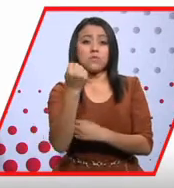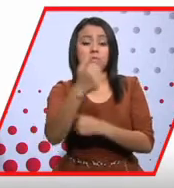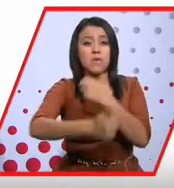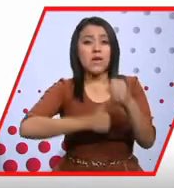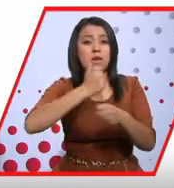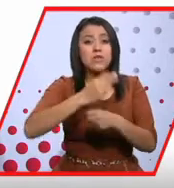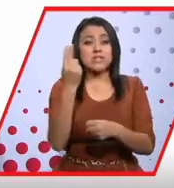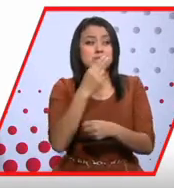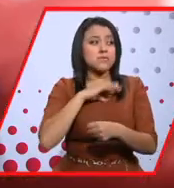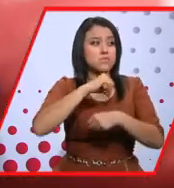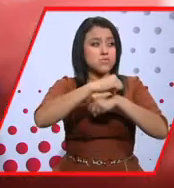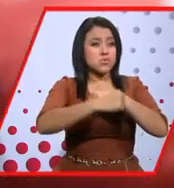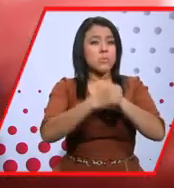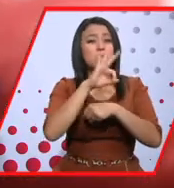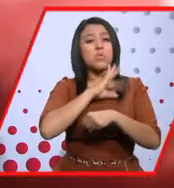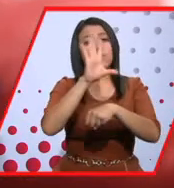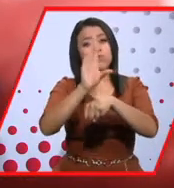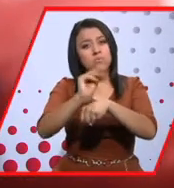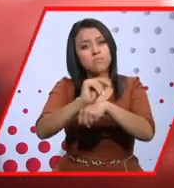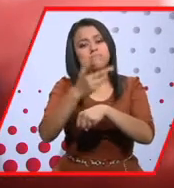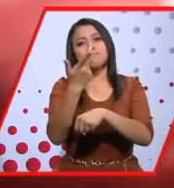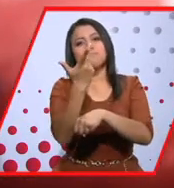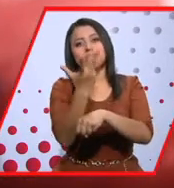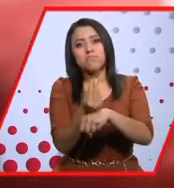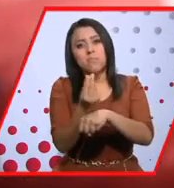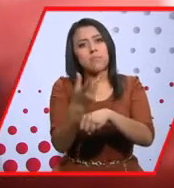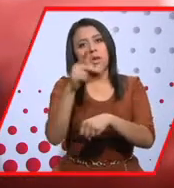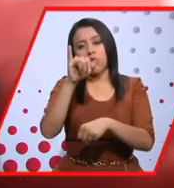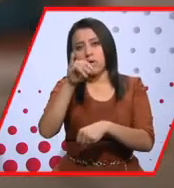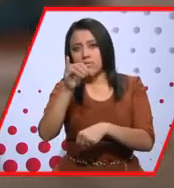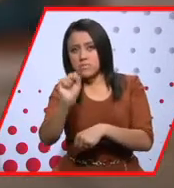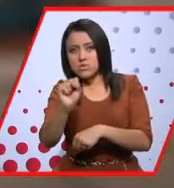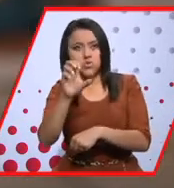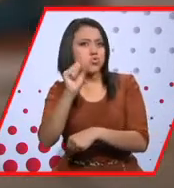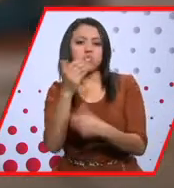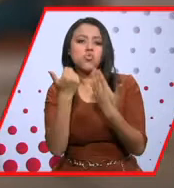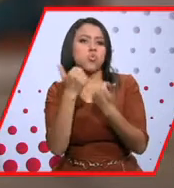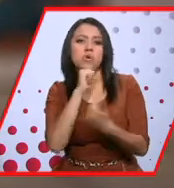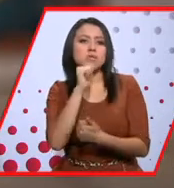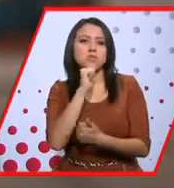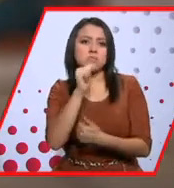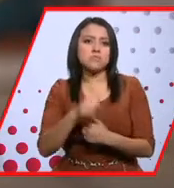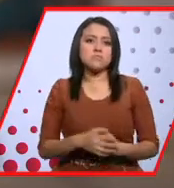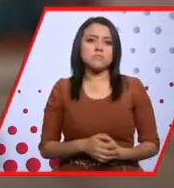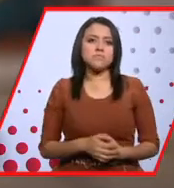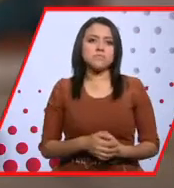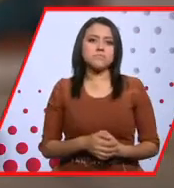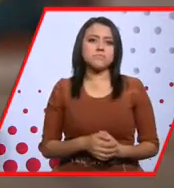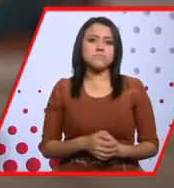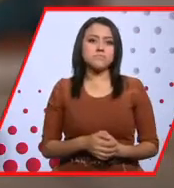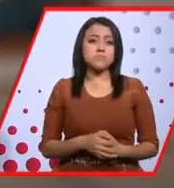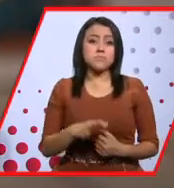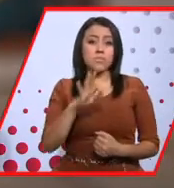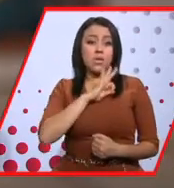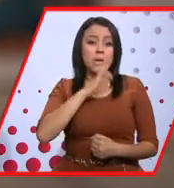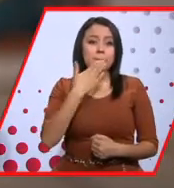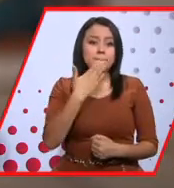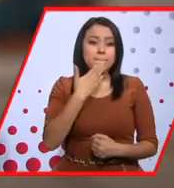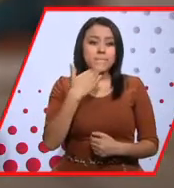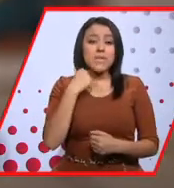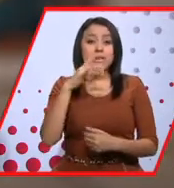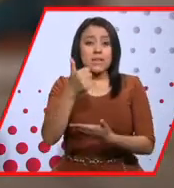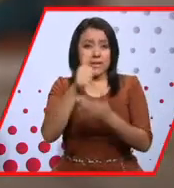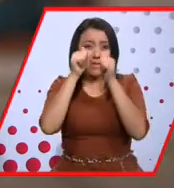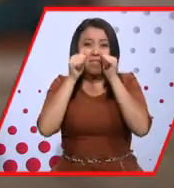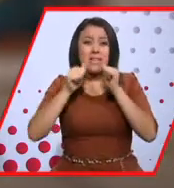cirugía que repare su daño, pero exige que no se la realicen en el IMSS. Yo pido que se me subrogue mis servicios médicos